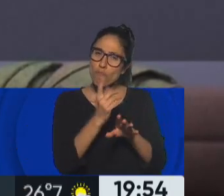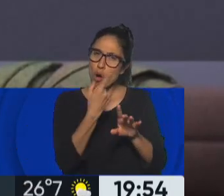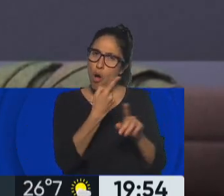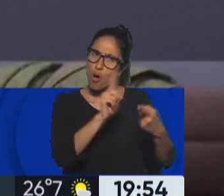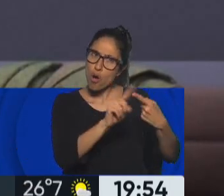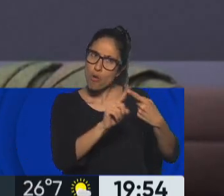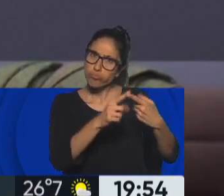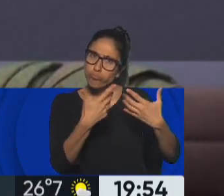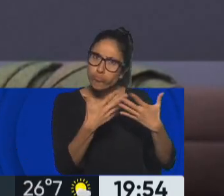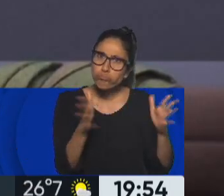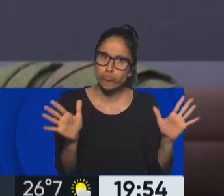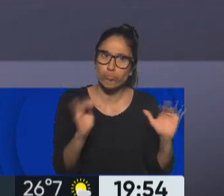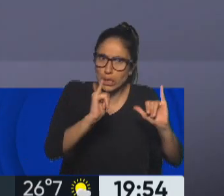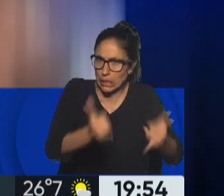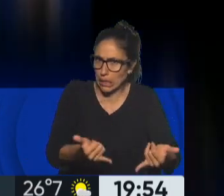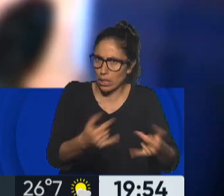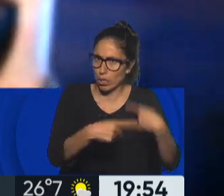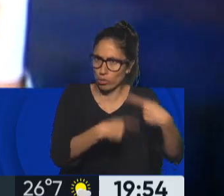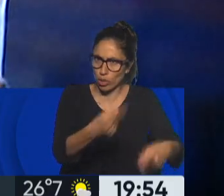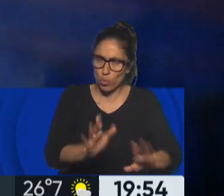natürlich geöffnet.